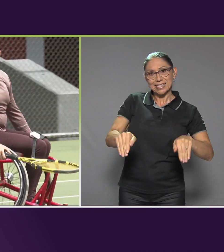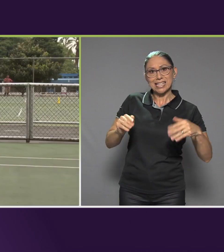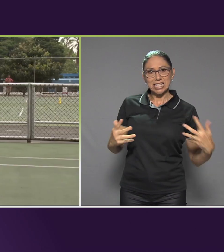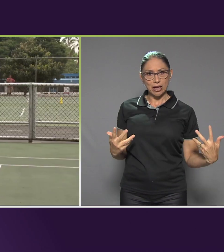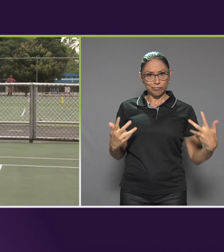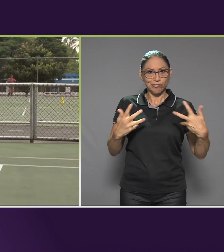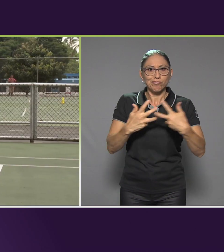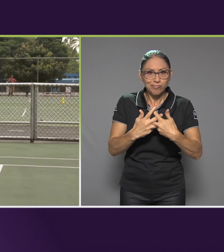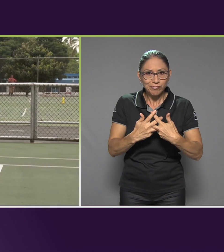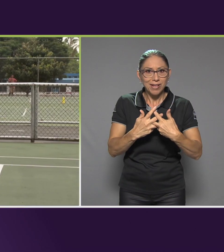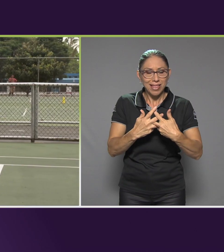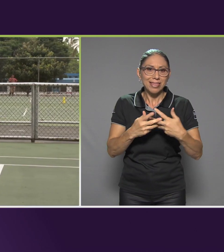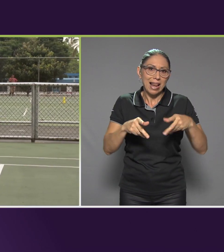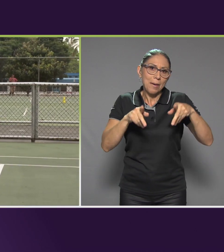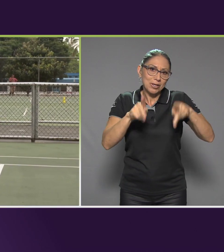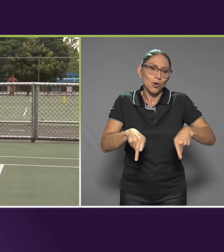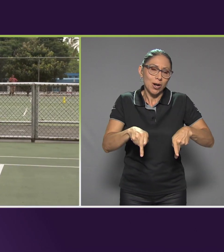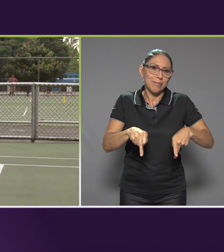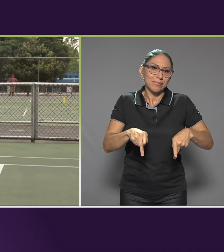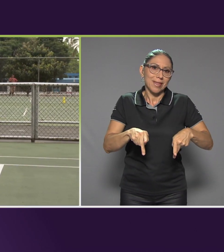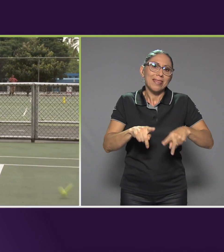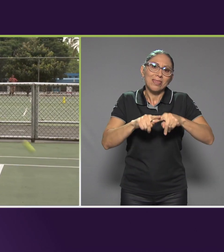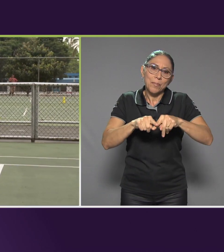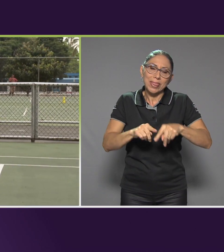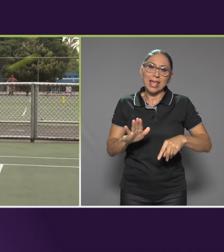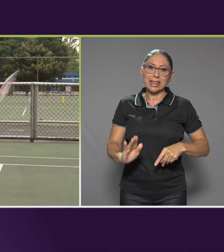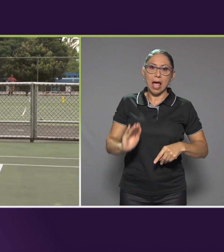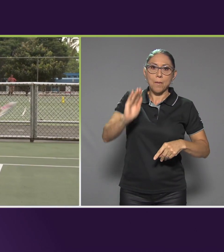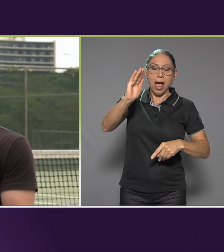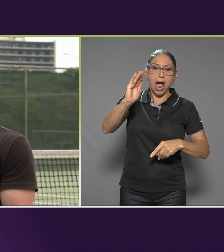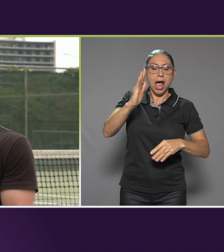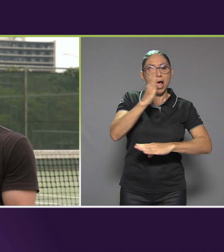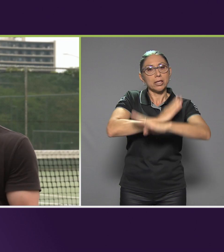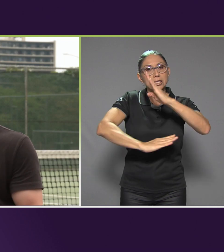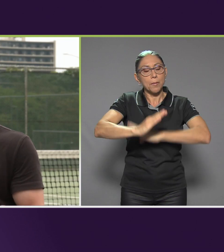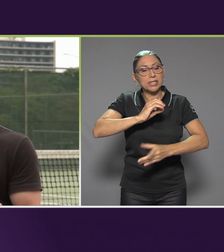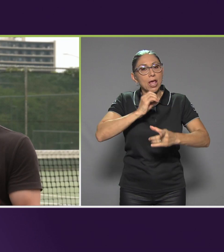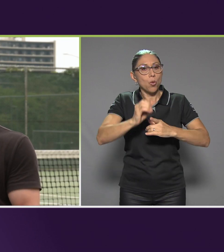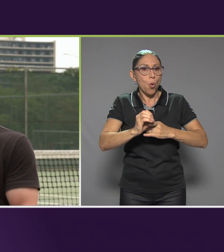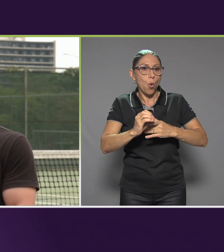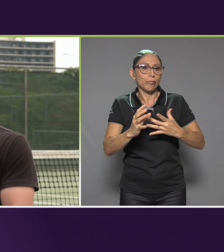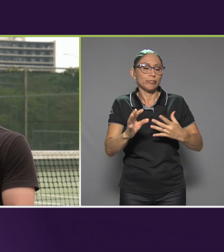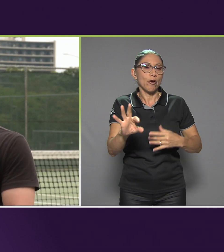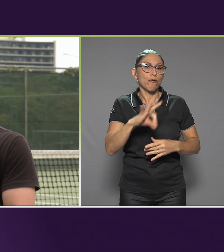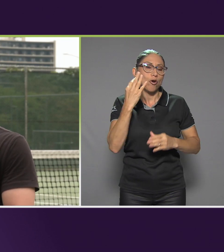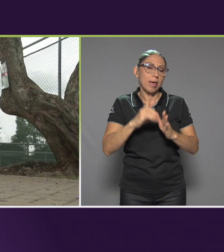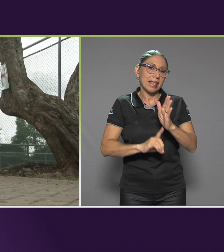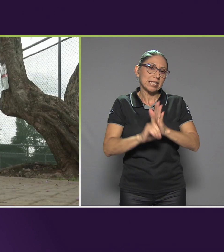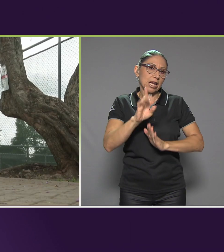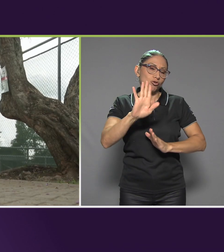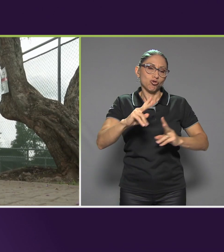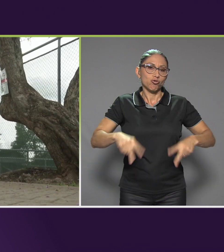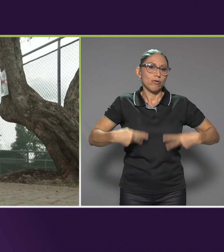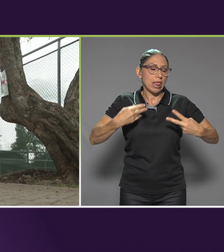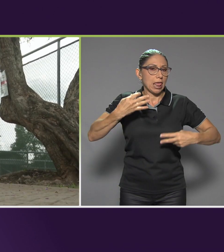la persona, de nuevo, ya sea por su tamaño, por su lesión o por su forma de desarrollarse en su día a